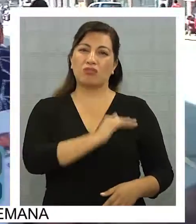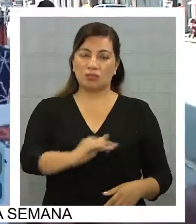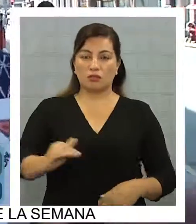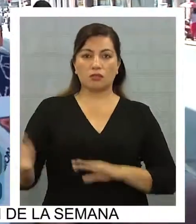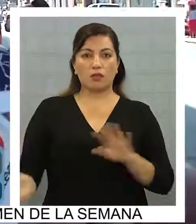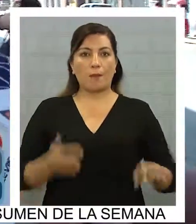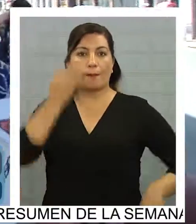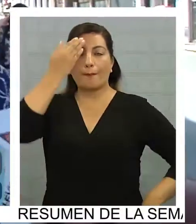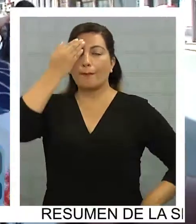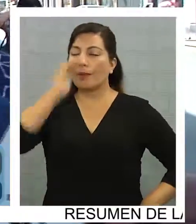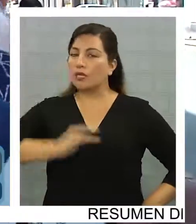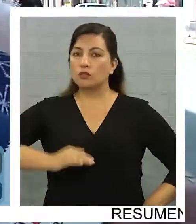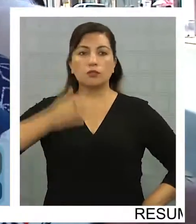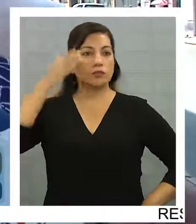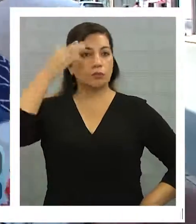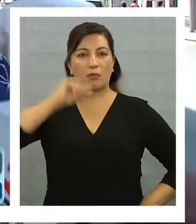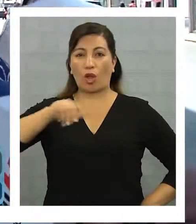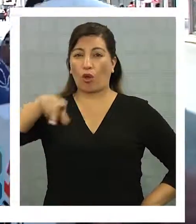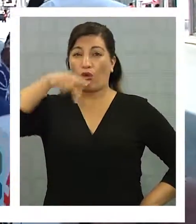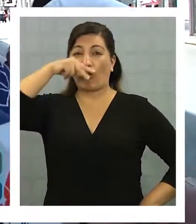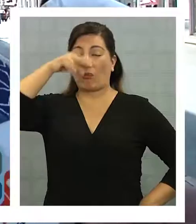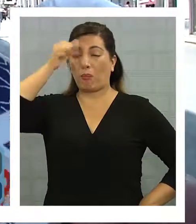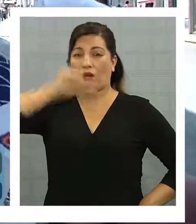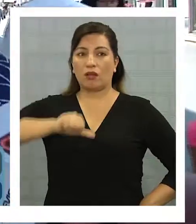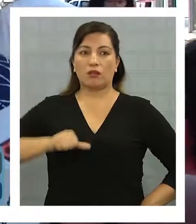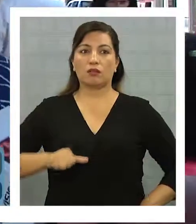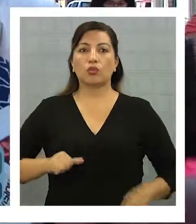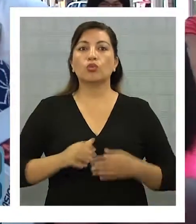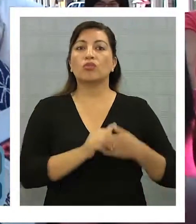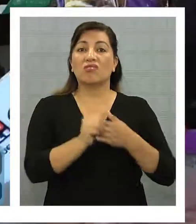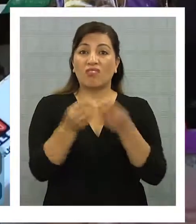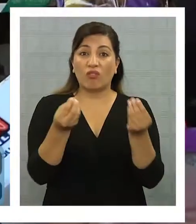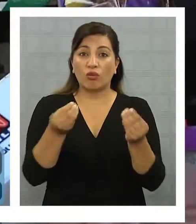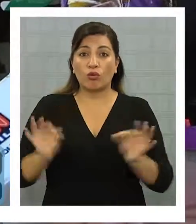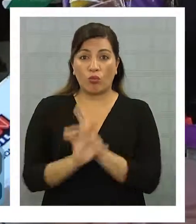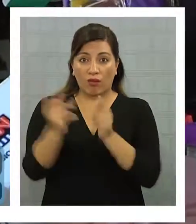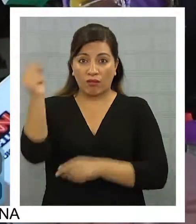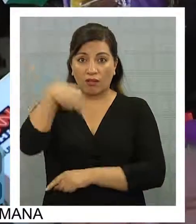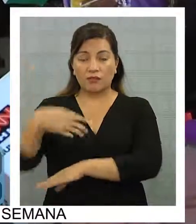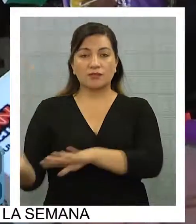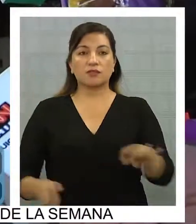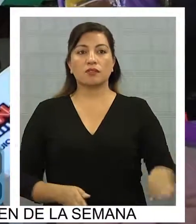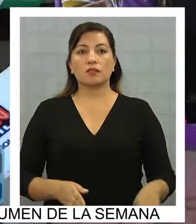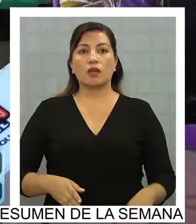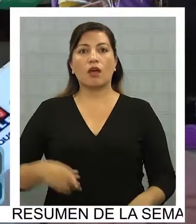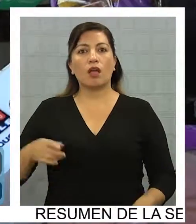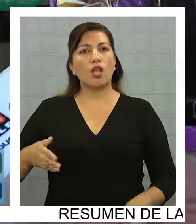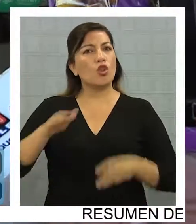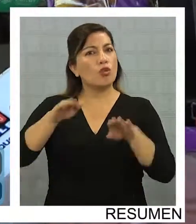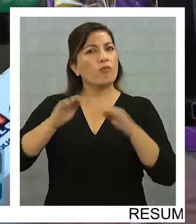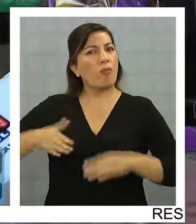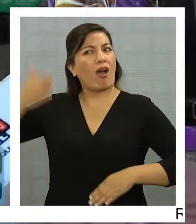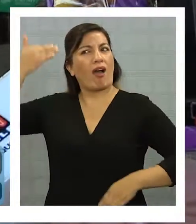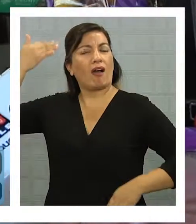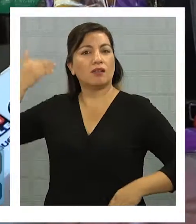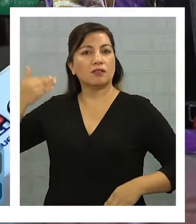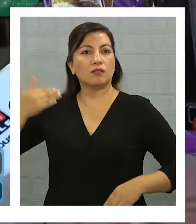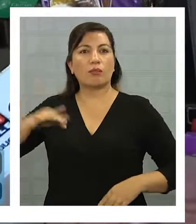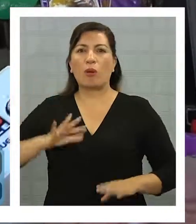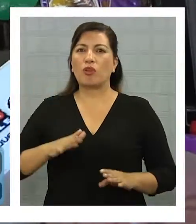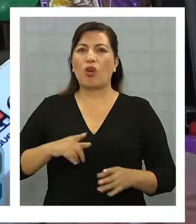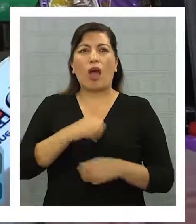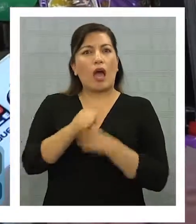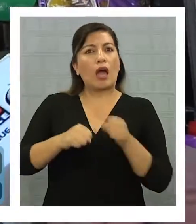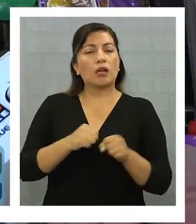niños. Malo está sumamente mal este olor, porque cuando vamos a tener turistas bueno. Y ahora es igual, está volviendo el olor de antes, porque hubo un